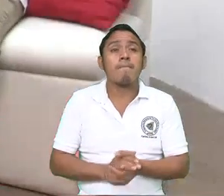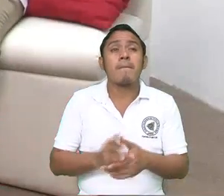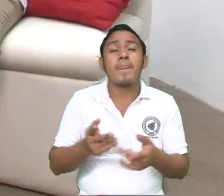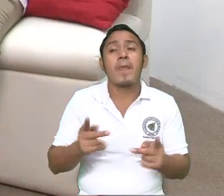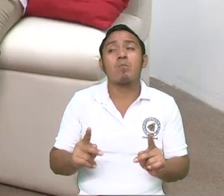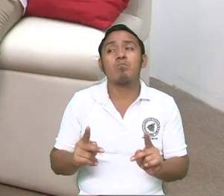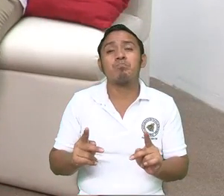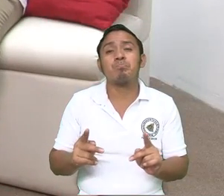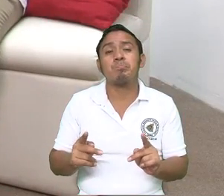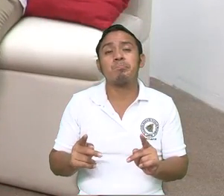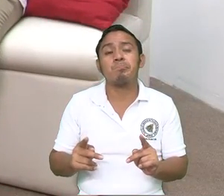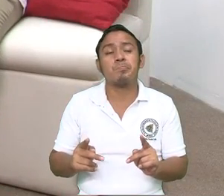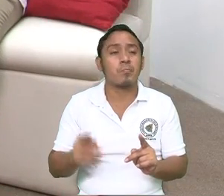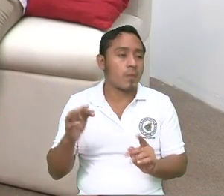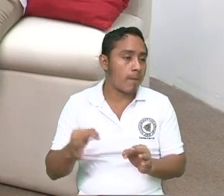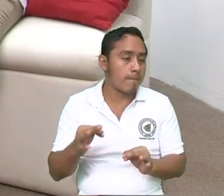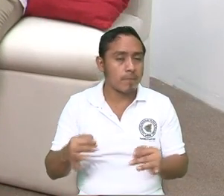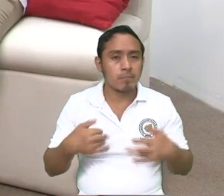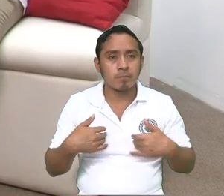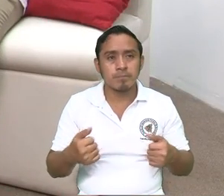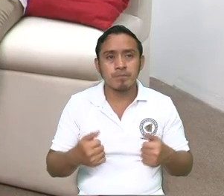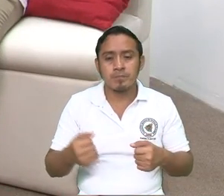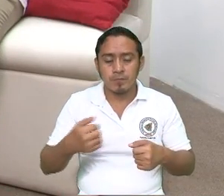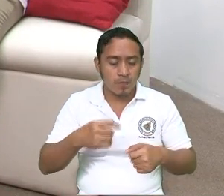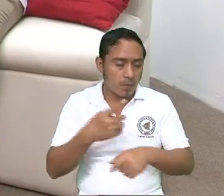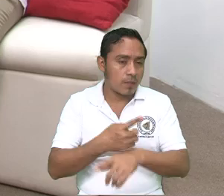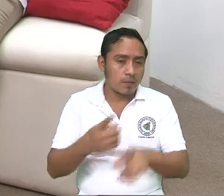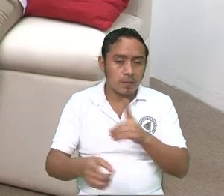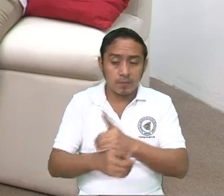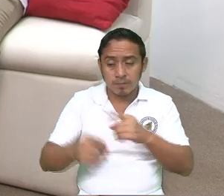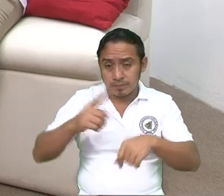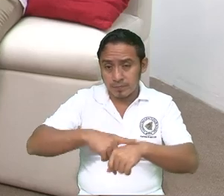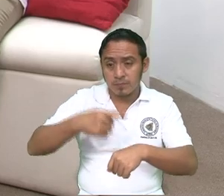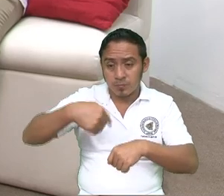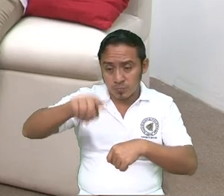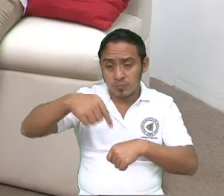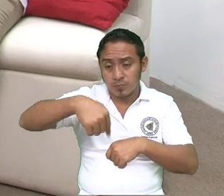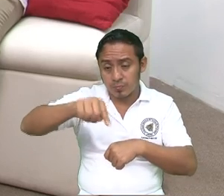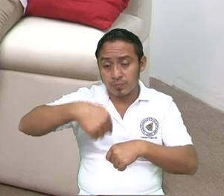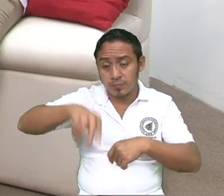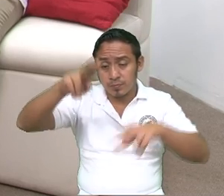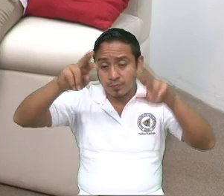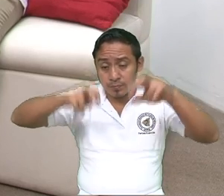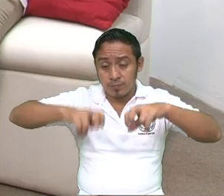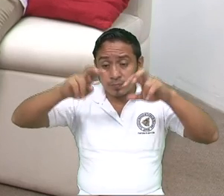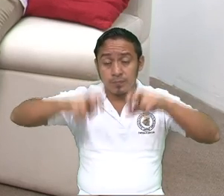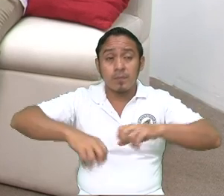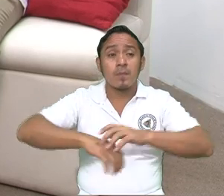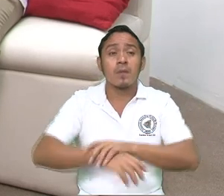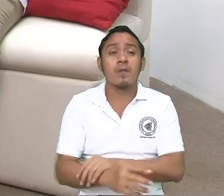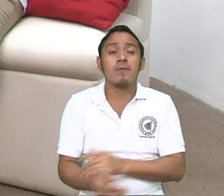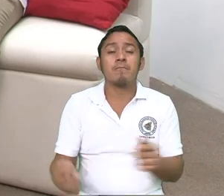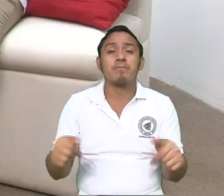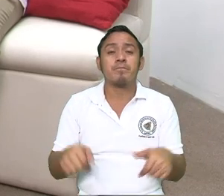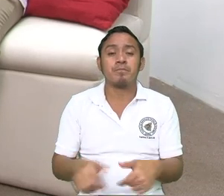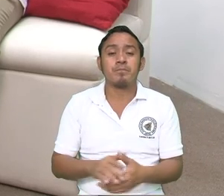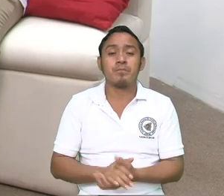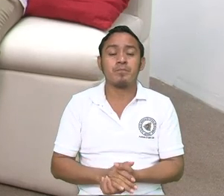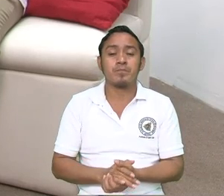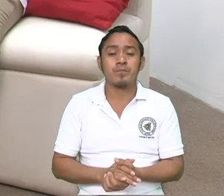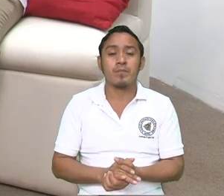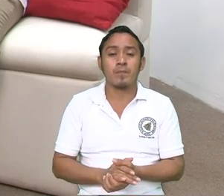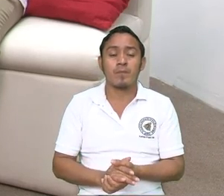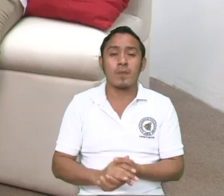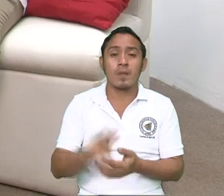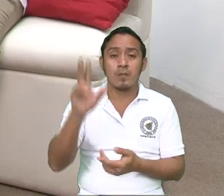estar lo más saludable siempre el chequeo periódico el doctor este el no